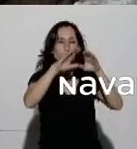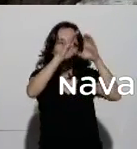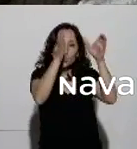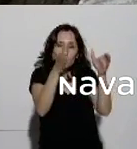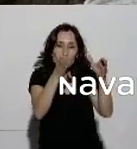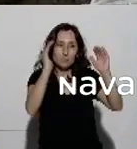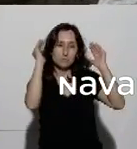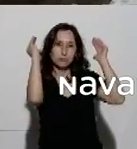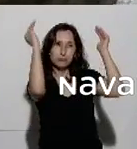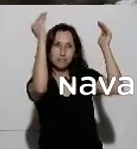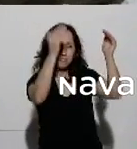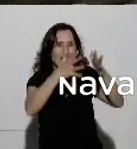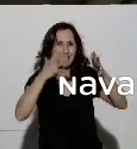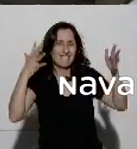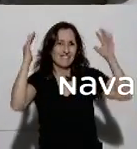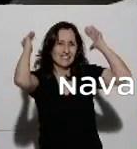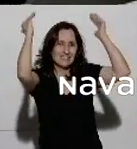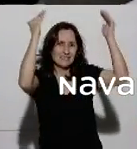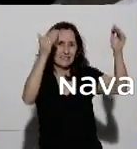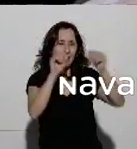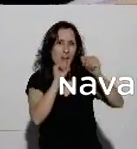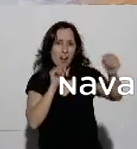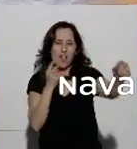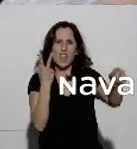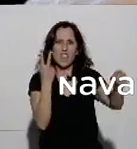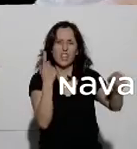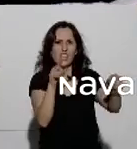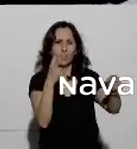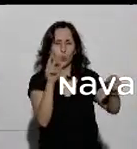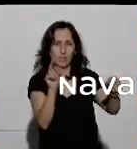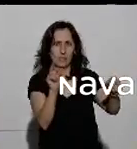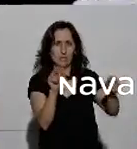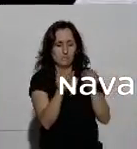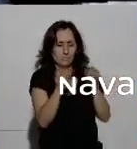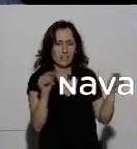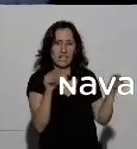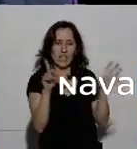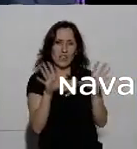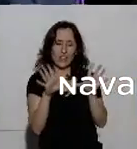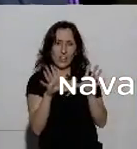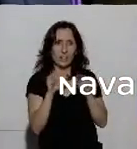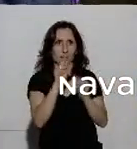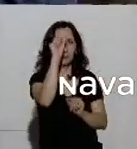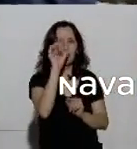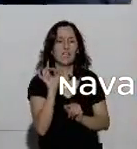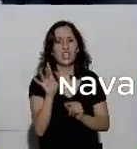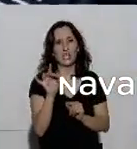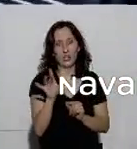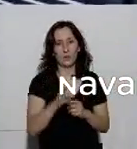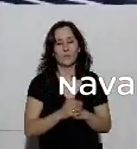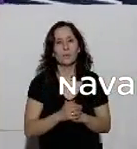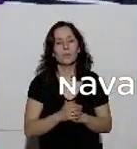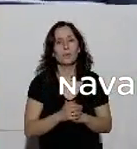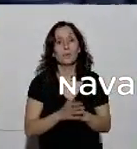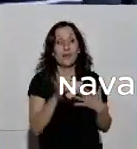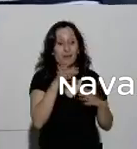con unas dimensiones espectaculares, 120 metros de largo por unos 10 de ancho y unos 15 de alto. Y ahora mismo